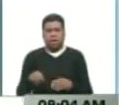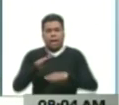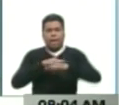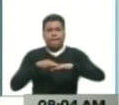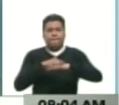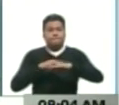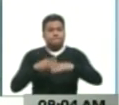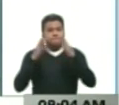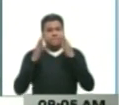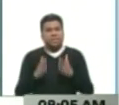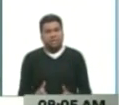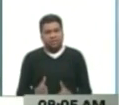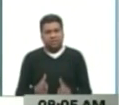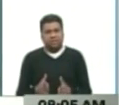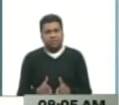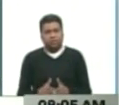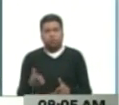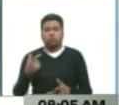sus instrucciones,